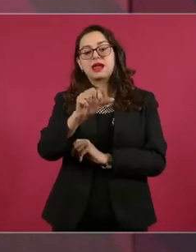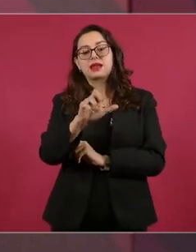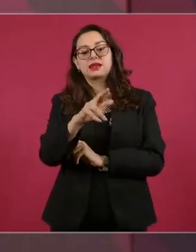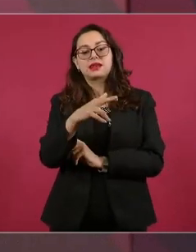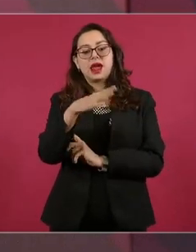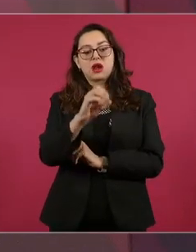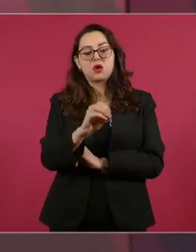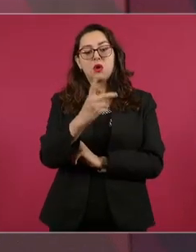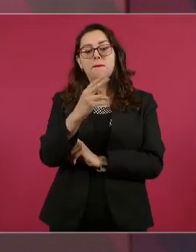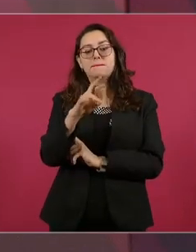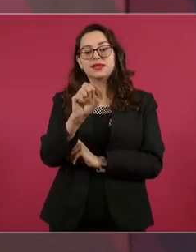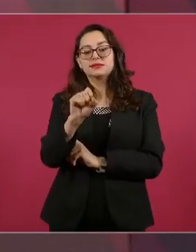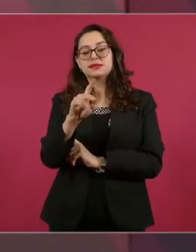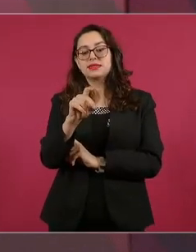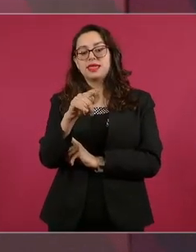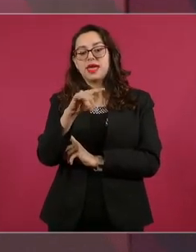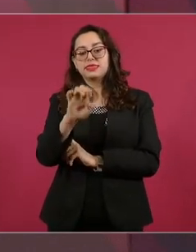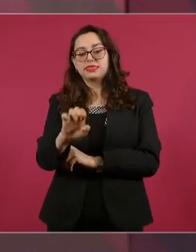AMLO,